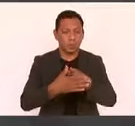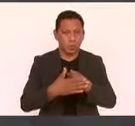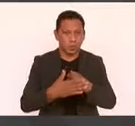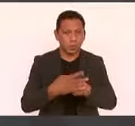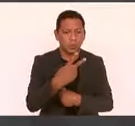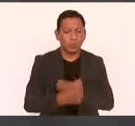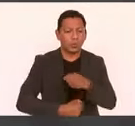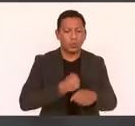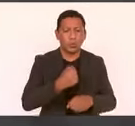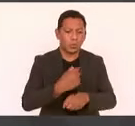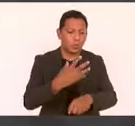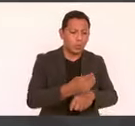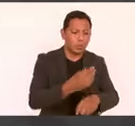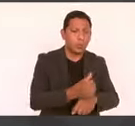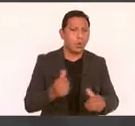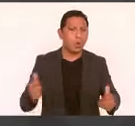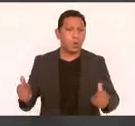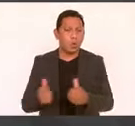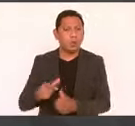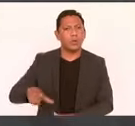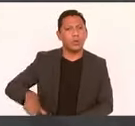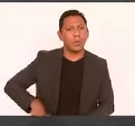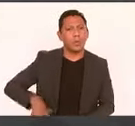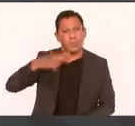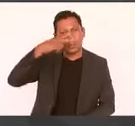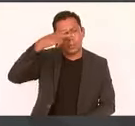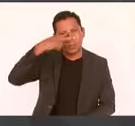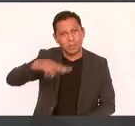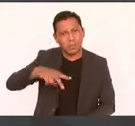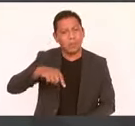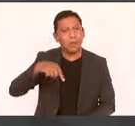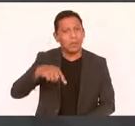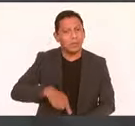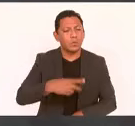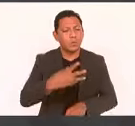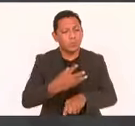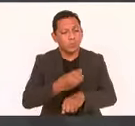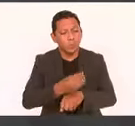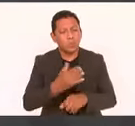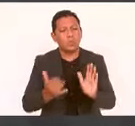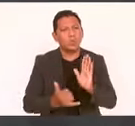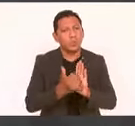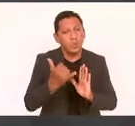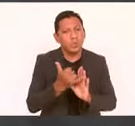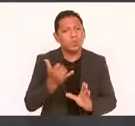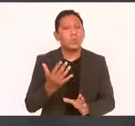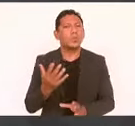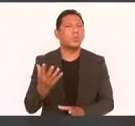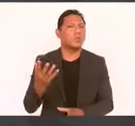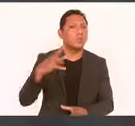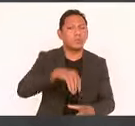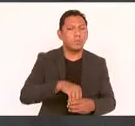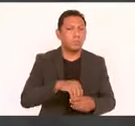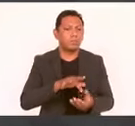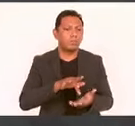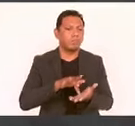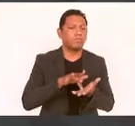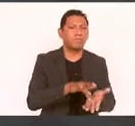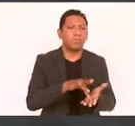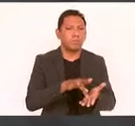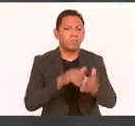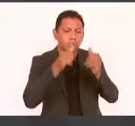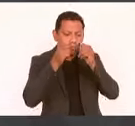dos años de la mano del Gobierno de México en esta reconstrucción integral y de apoyo directo a los